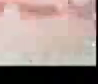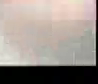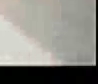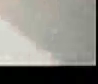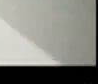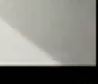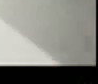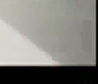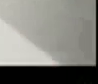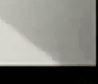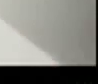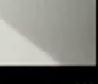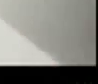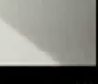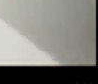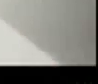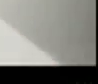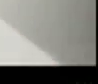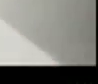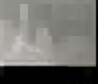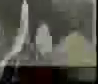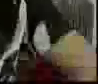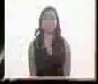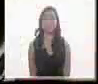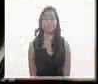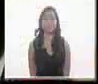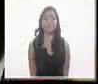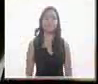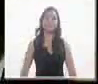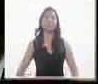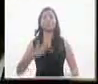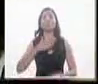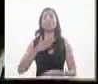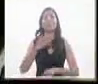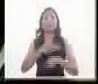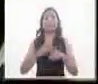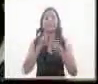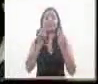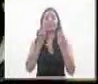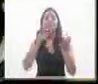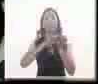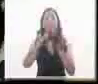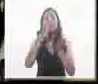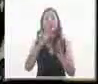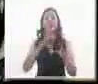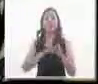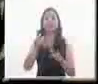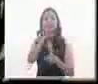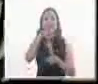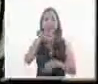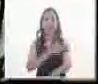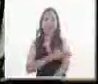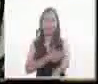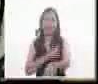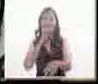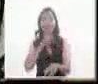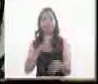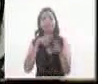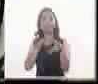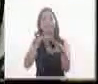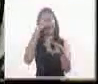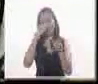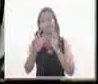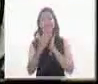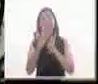c7 democracia Muy buenas tardes Muchísimas gracias por su compañía por seguir en la sintonía de